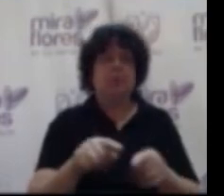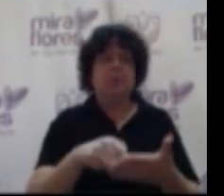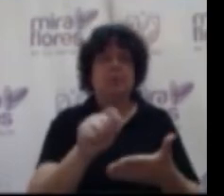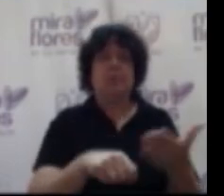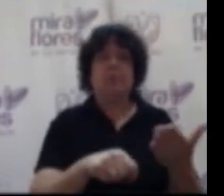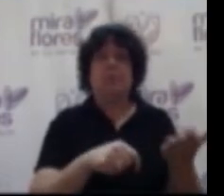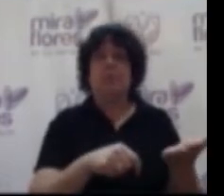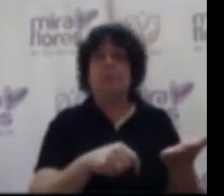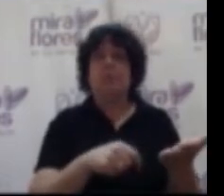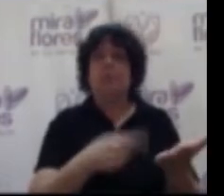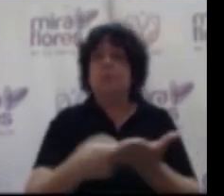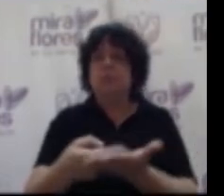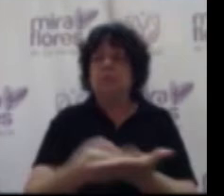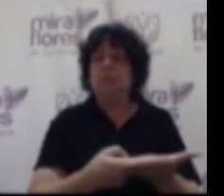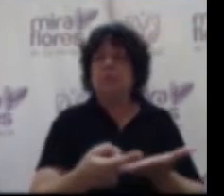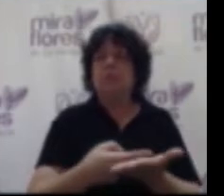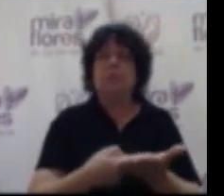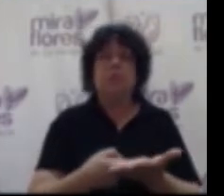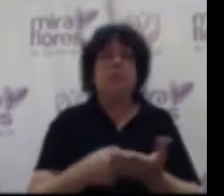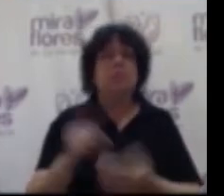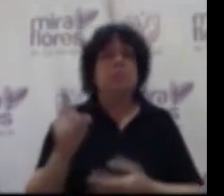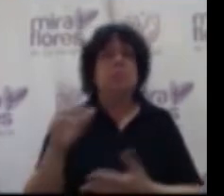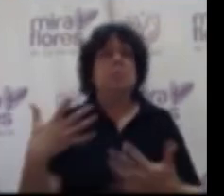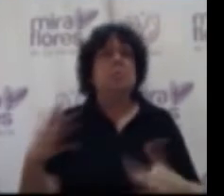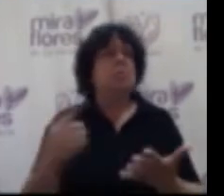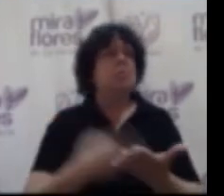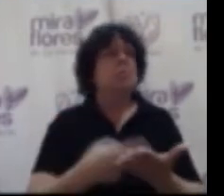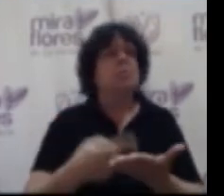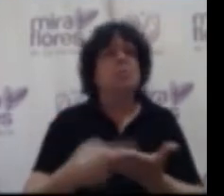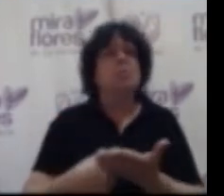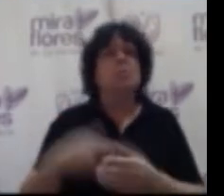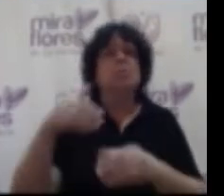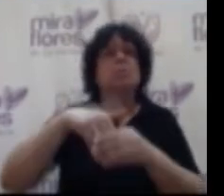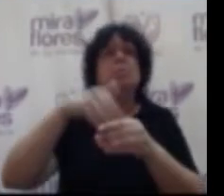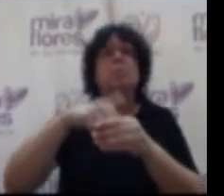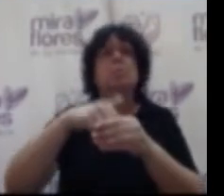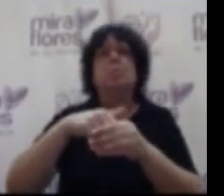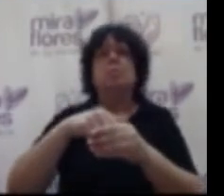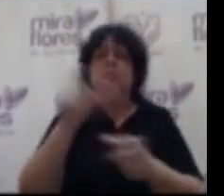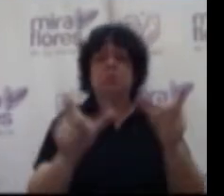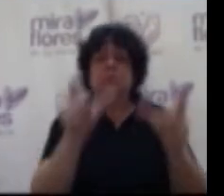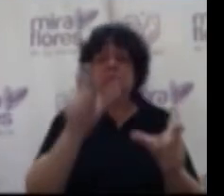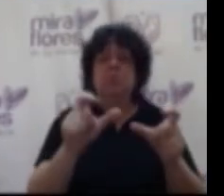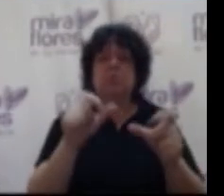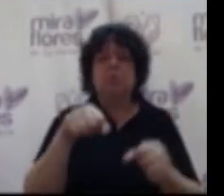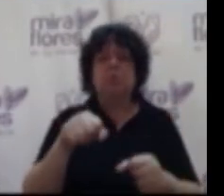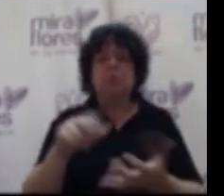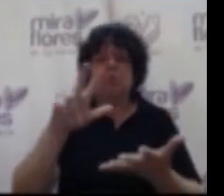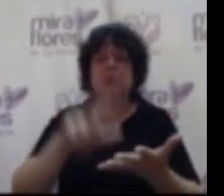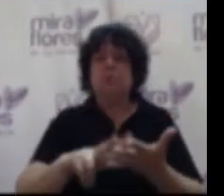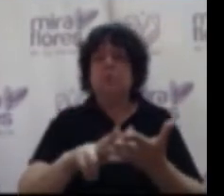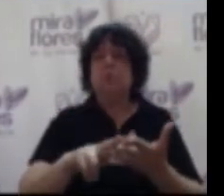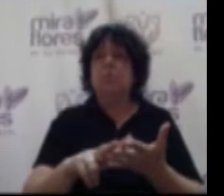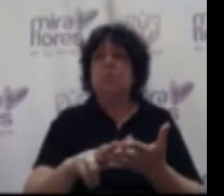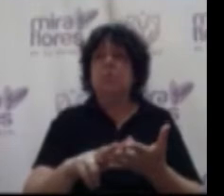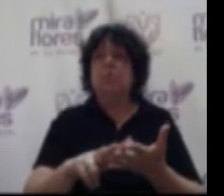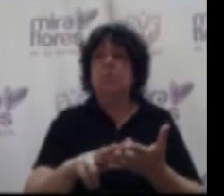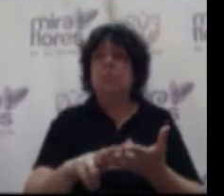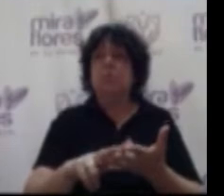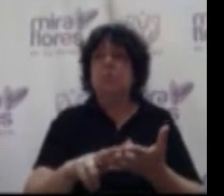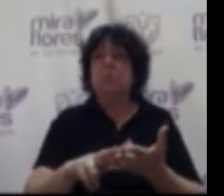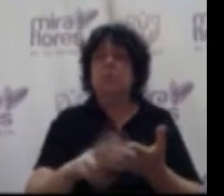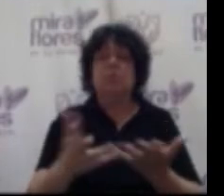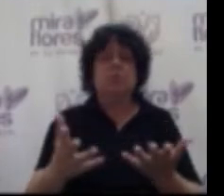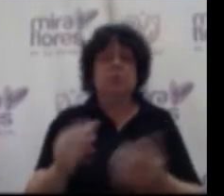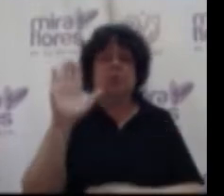al debate si no tenemos debate procede procedemos al voto aquellos miembros del consejo que estén a favor de aprobar este proyecto sin